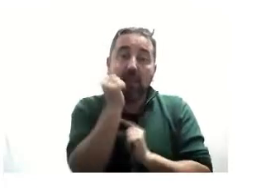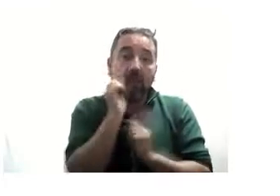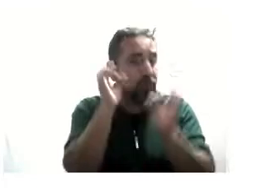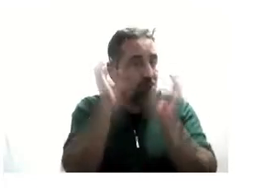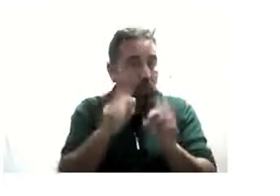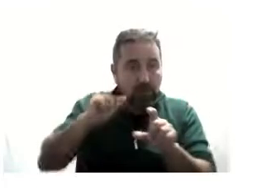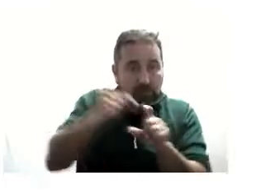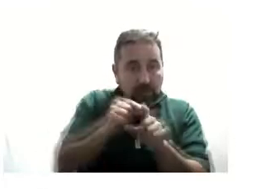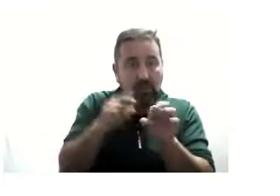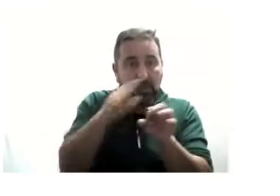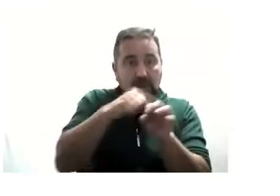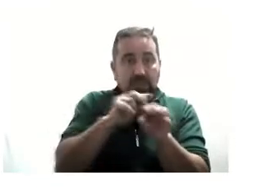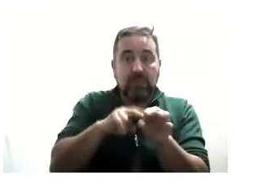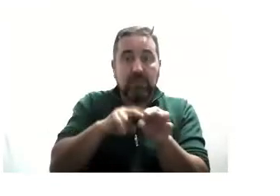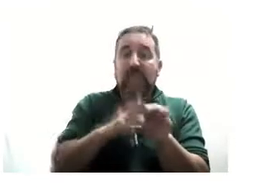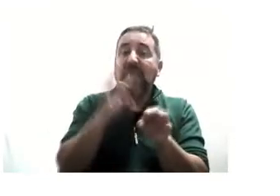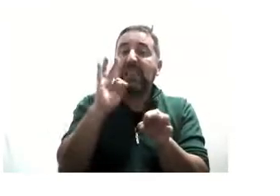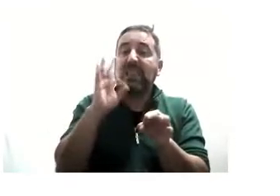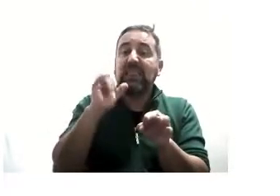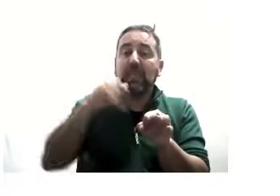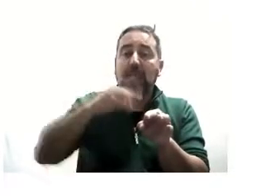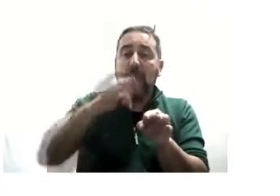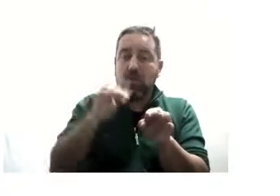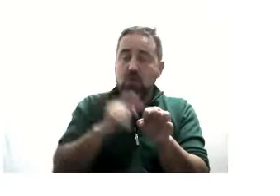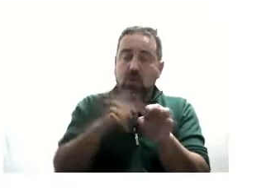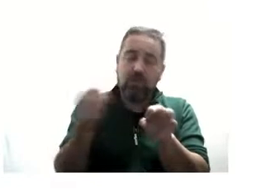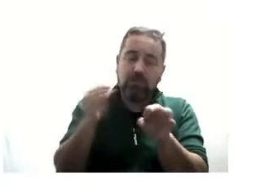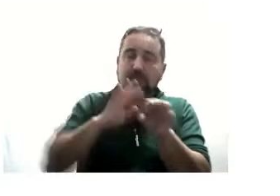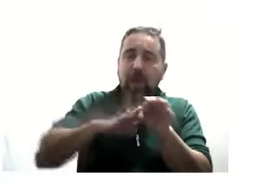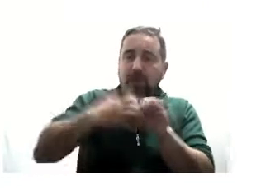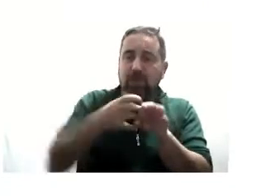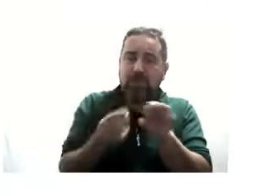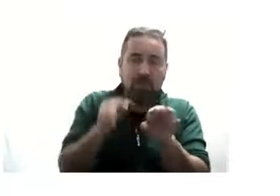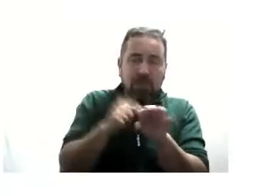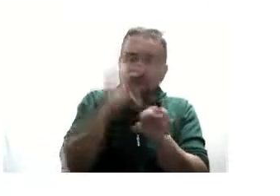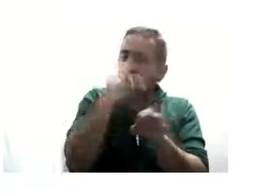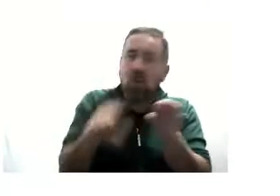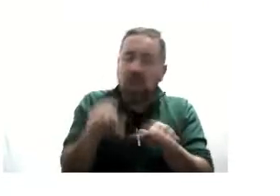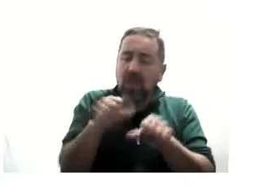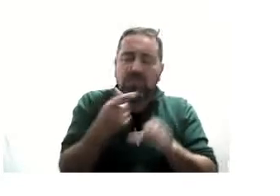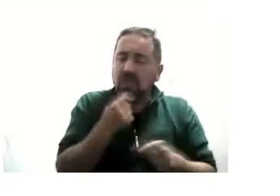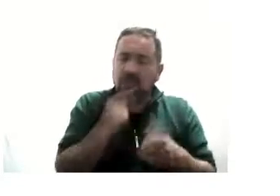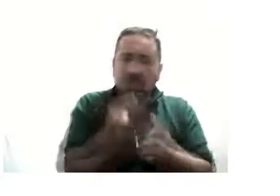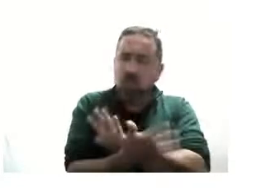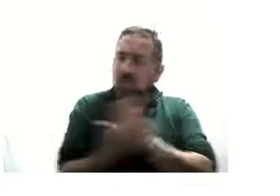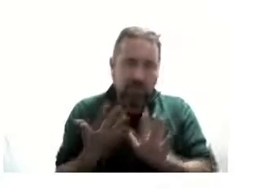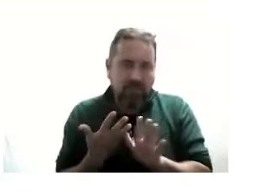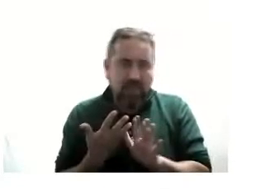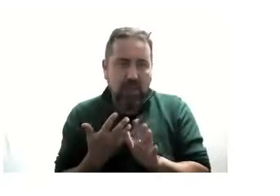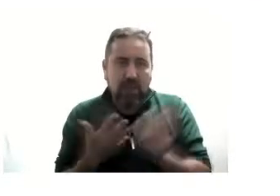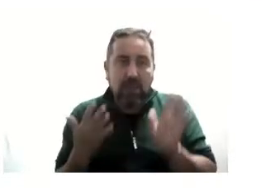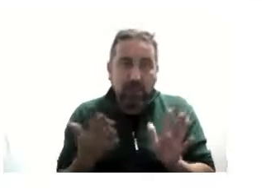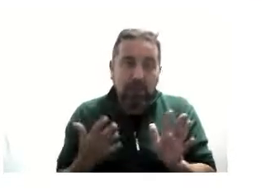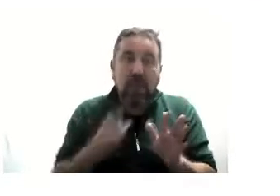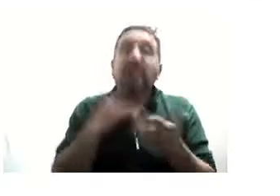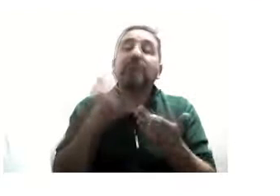este pedestal, sobre este implante de titanio, se coloca un procesador, ¿no? Cirugía muy sencilla, cirugía muy rápida, pero claro, el problema de tener algo